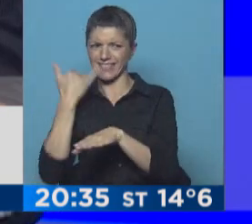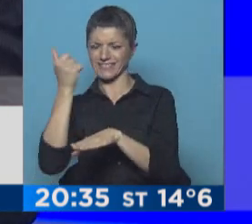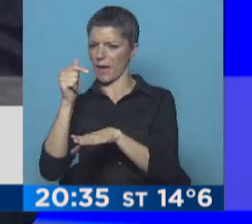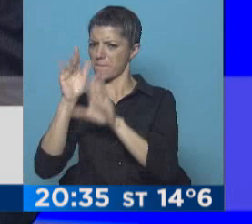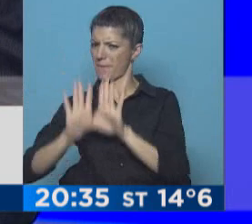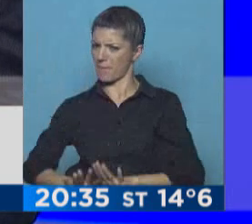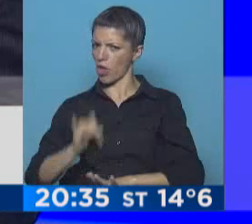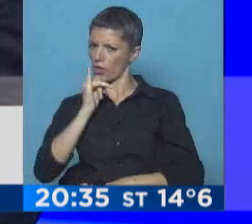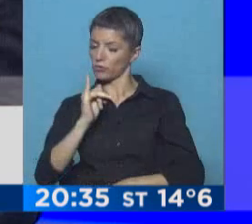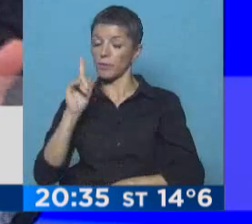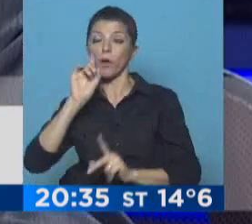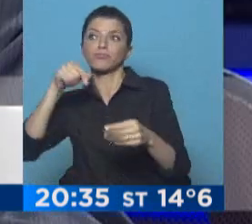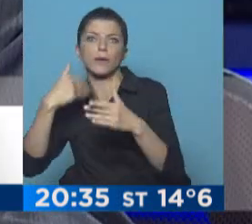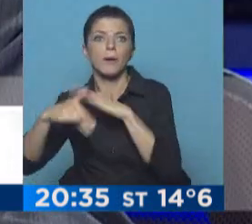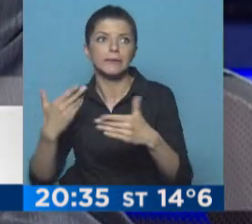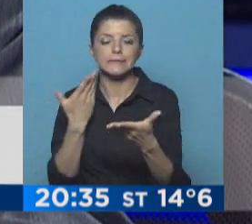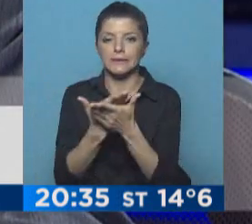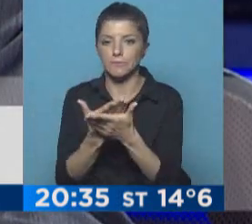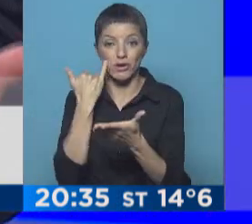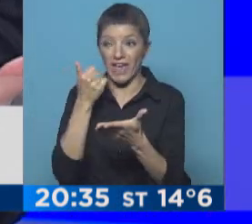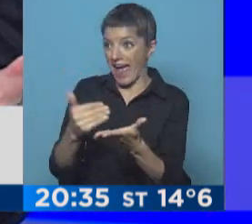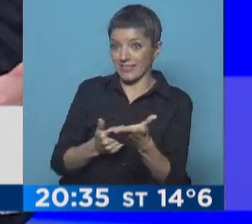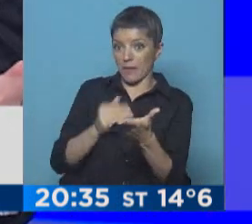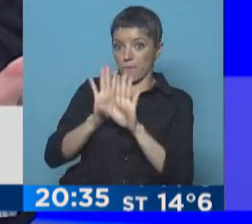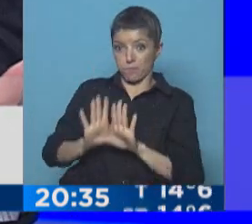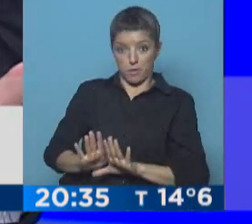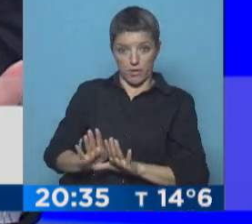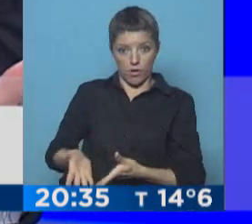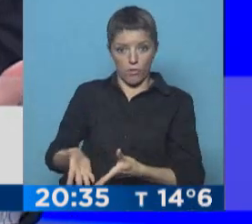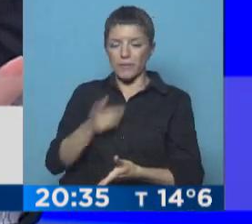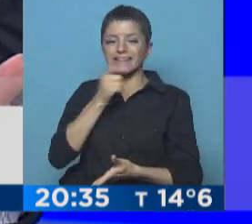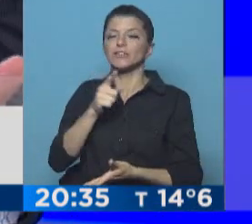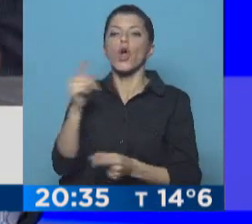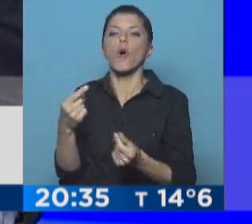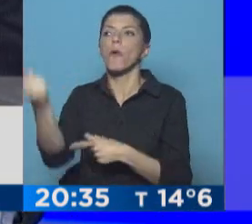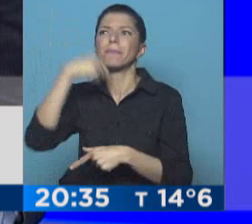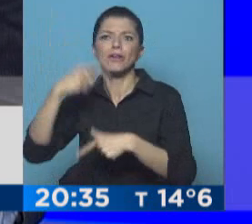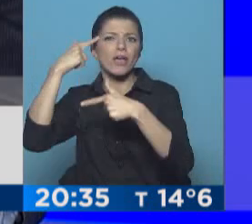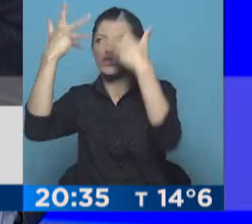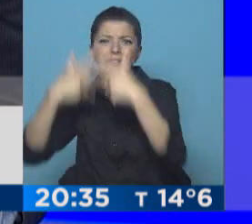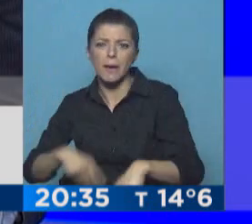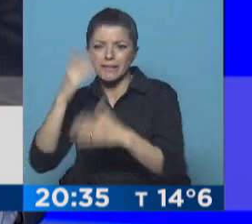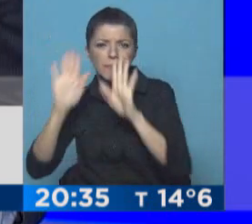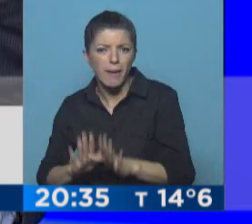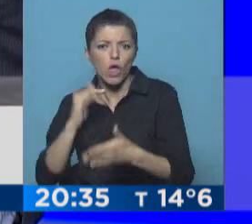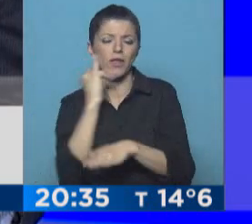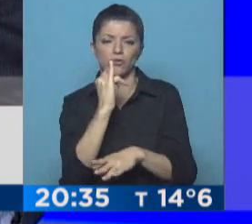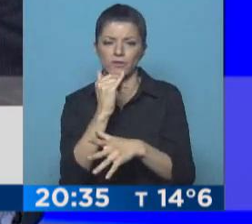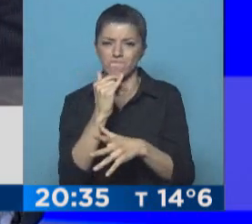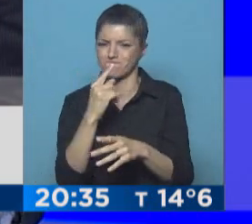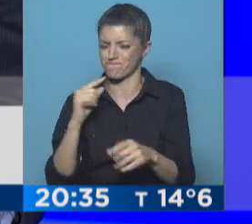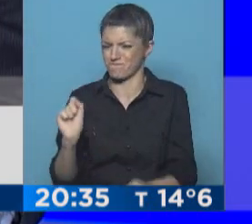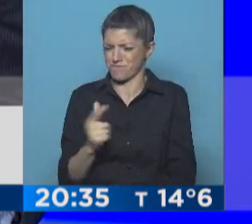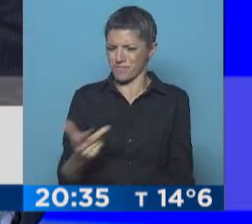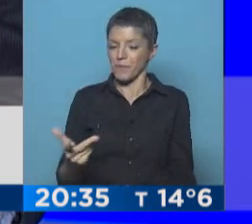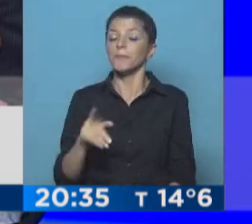claro en qué momento la iba a presentar pero la denuncia ya estaría hecha porque no tuvo tiempo sino para hacerla tan rápido el 16